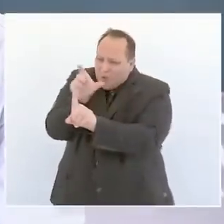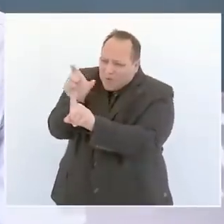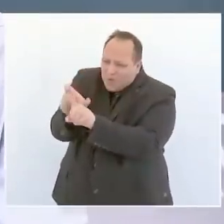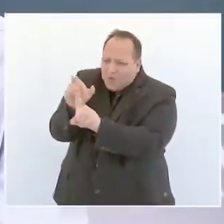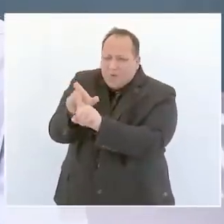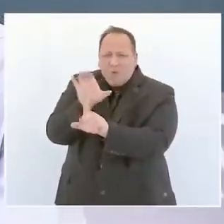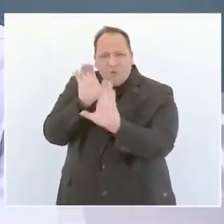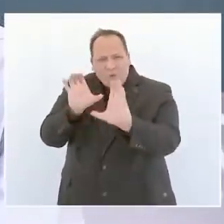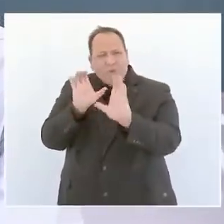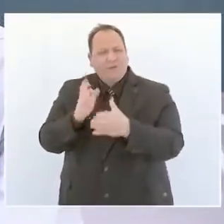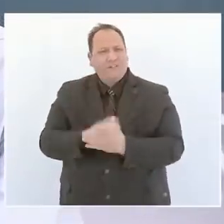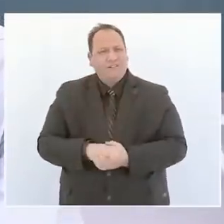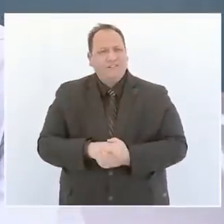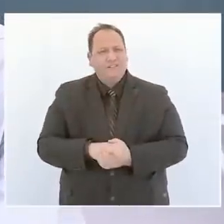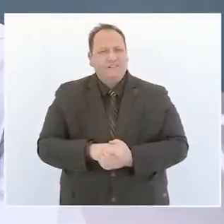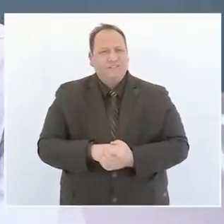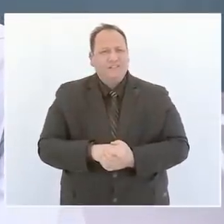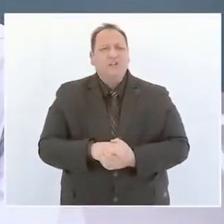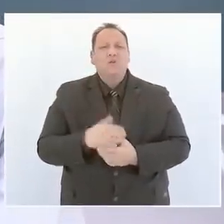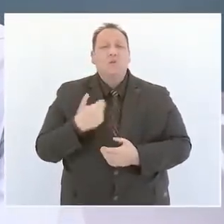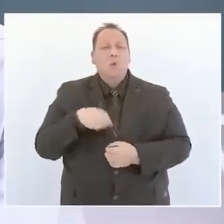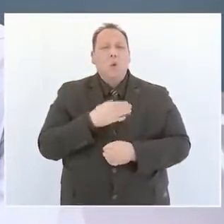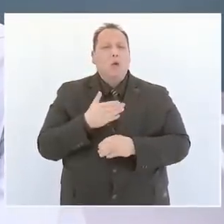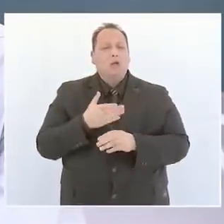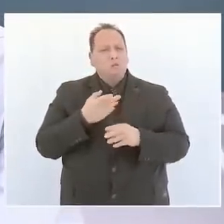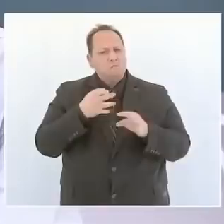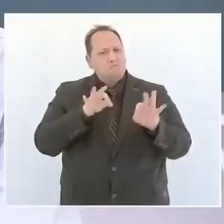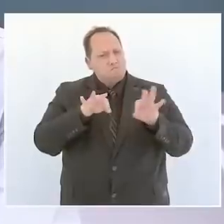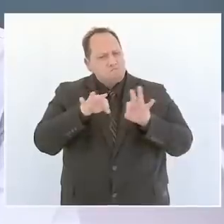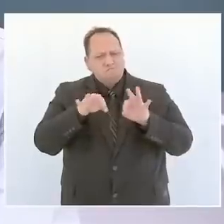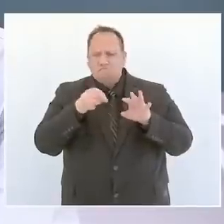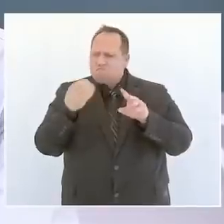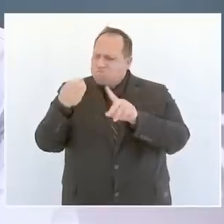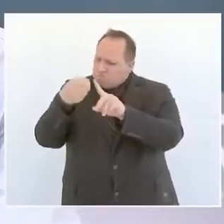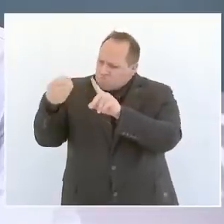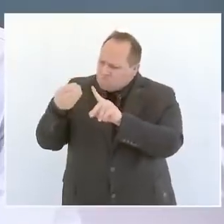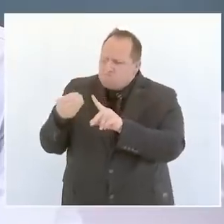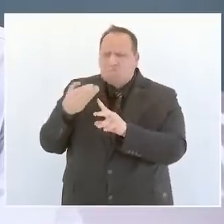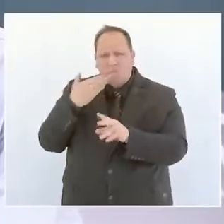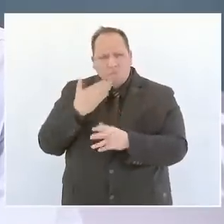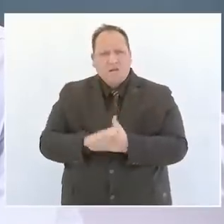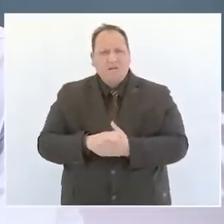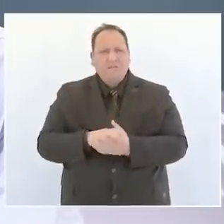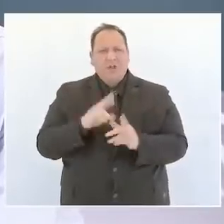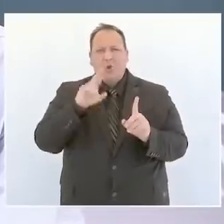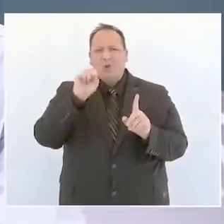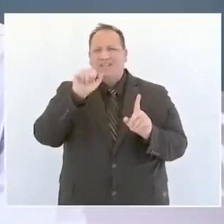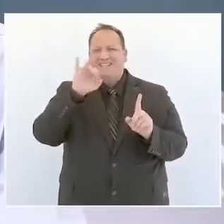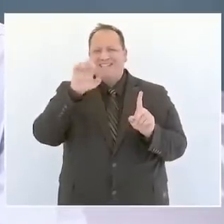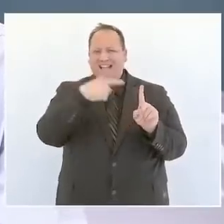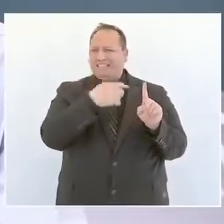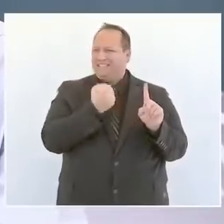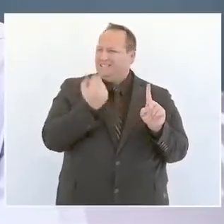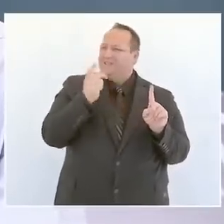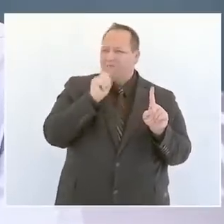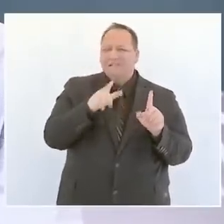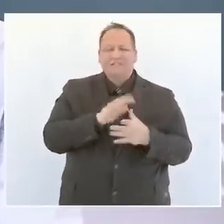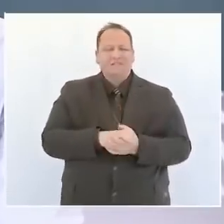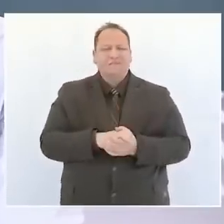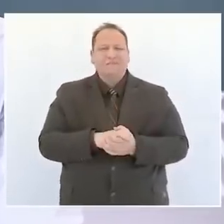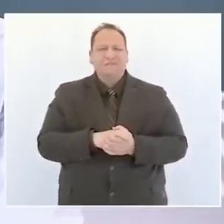Y nos estamos organizando muy bien, lo que decía también Rosa Isela,